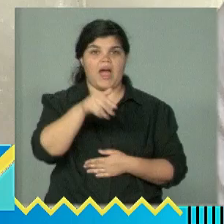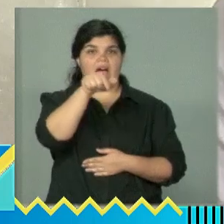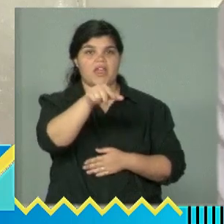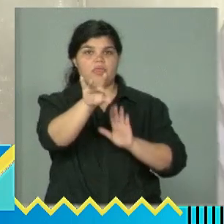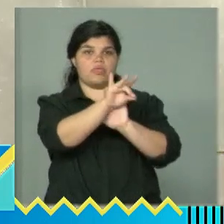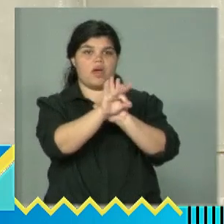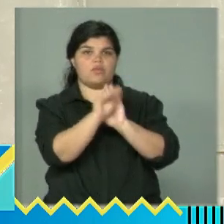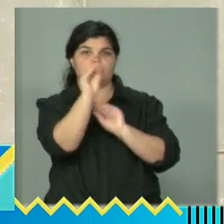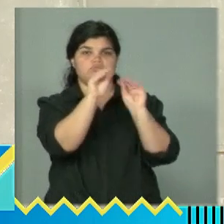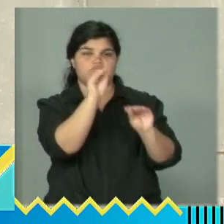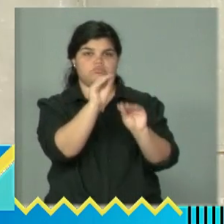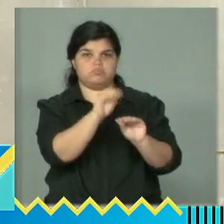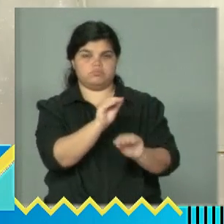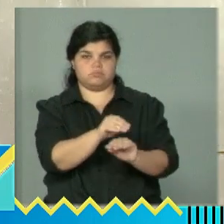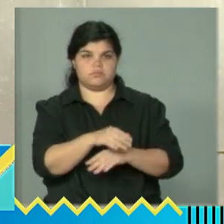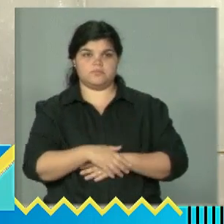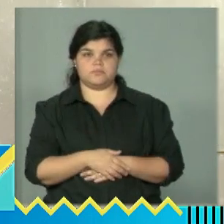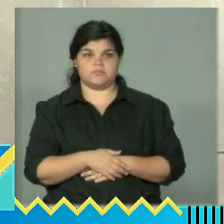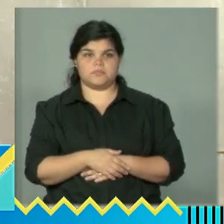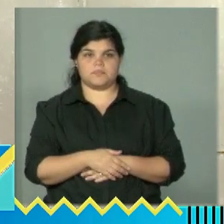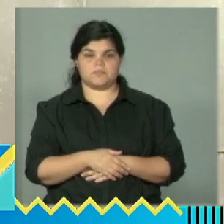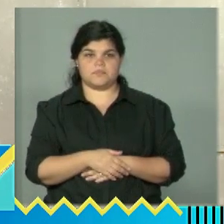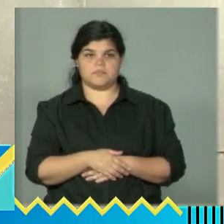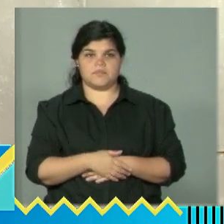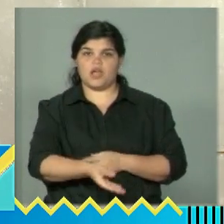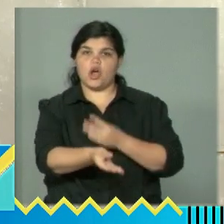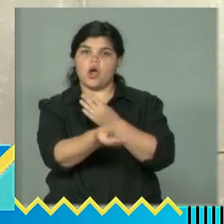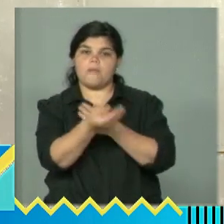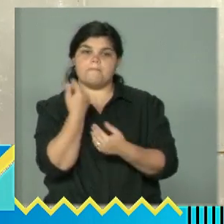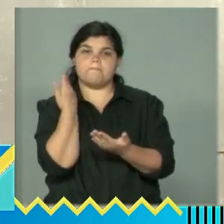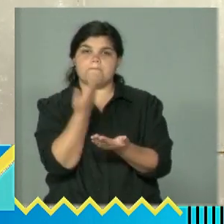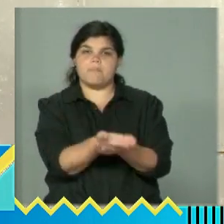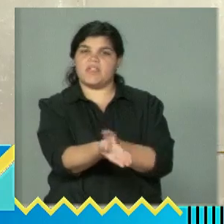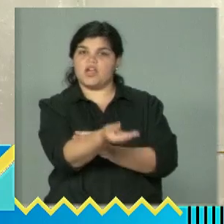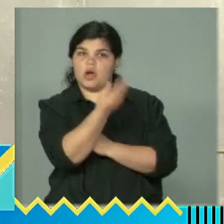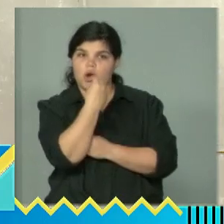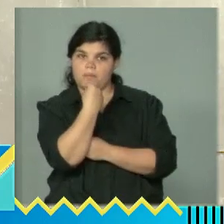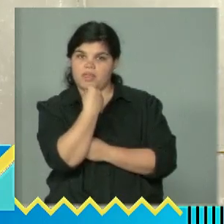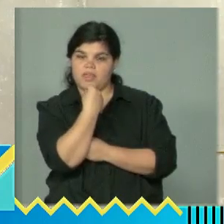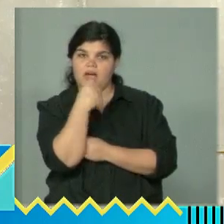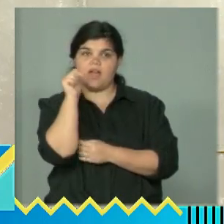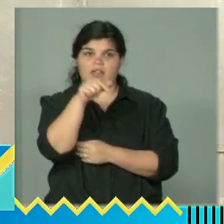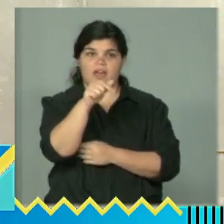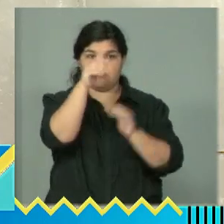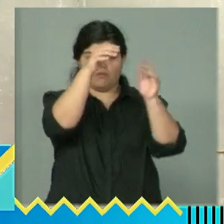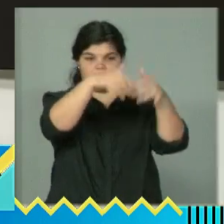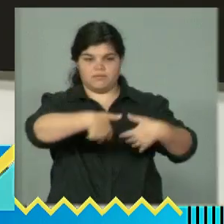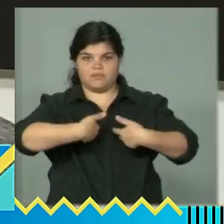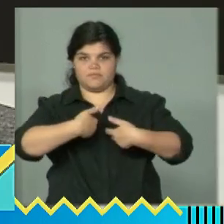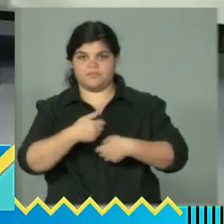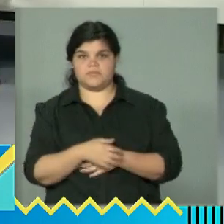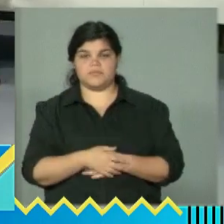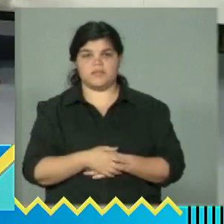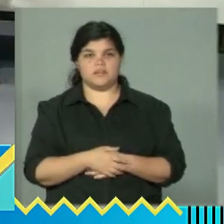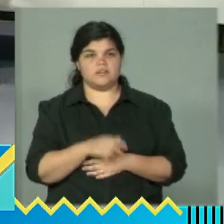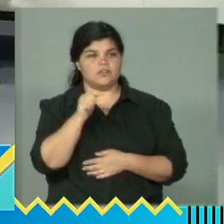ahí. Pedís la, en este caso, comida saludable que vos quieras y sale por la máquina. ¿Y en qué se inspiraron